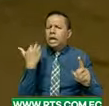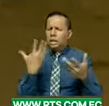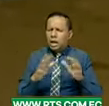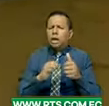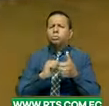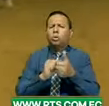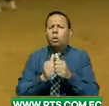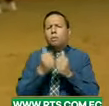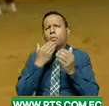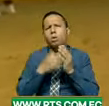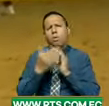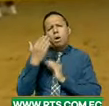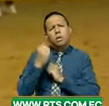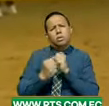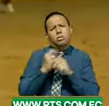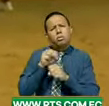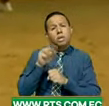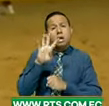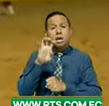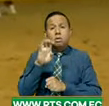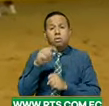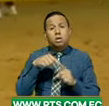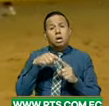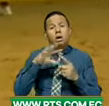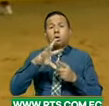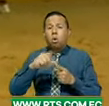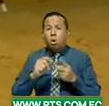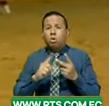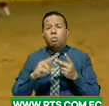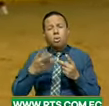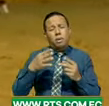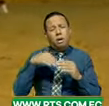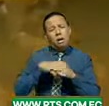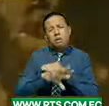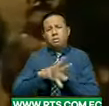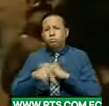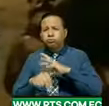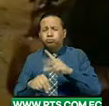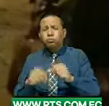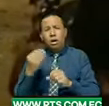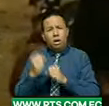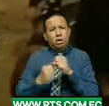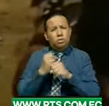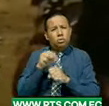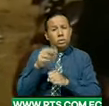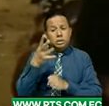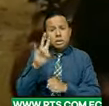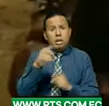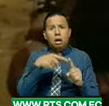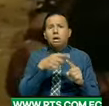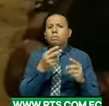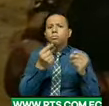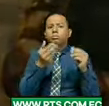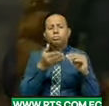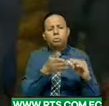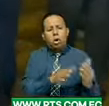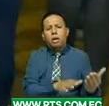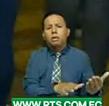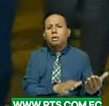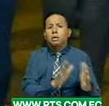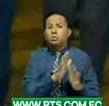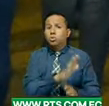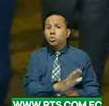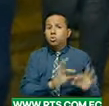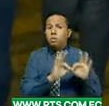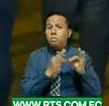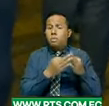penales en el 2014 por robo y violación a la propiedad privada en el 2017, murió al instante, pues familiares, quienes trataron